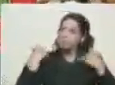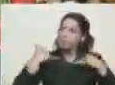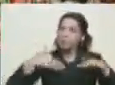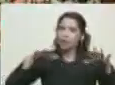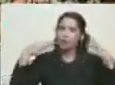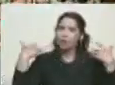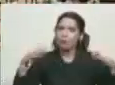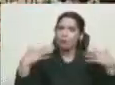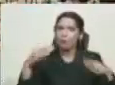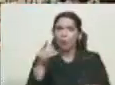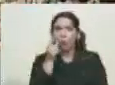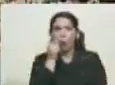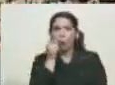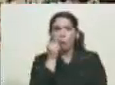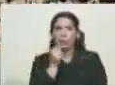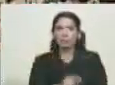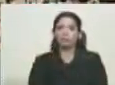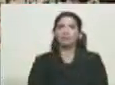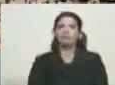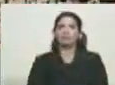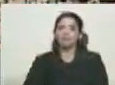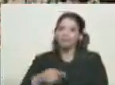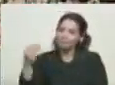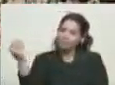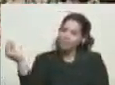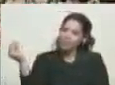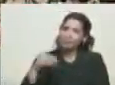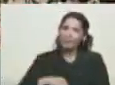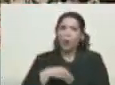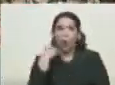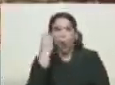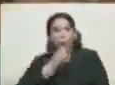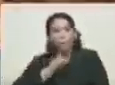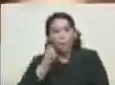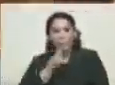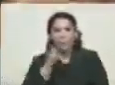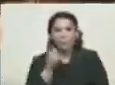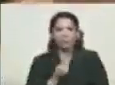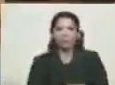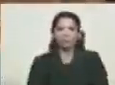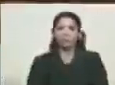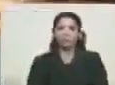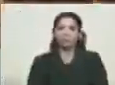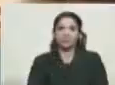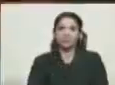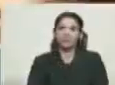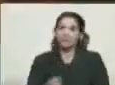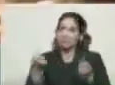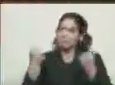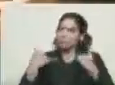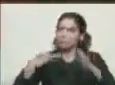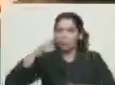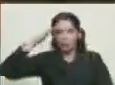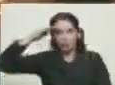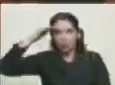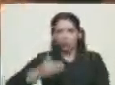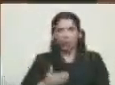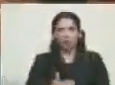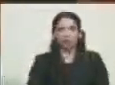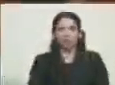hombres. Aquí hay muchísimos jóvenes. Aquí hay muchísimos soldados.